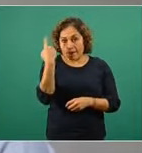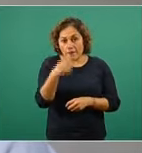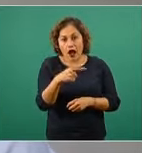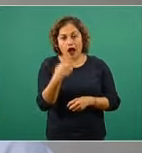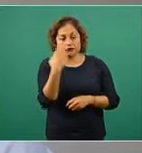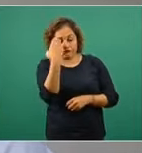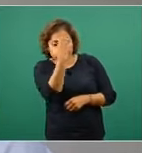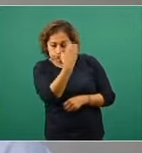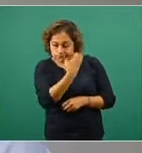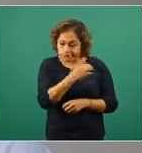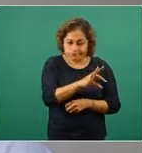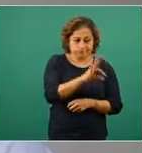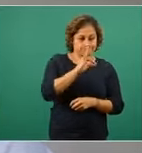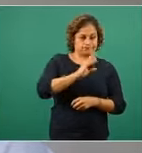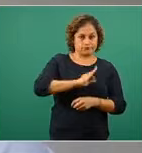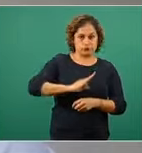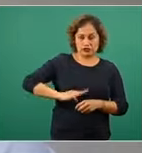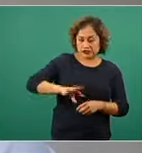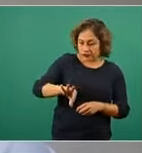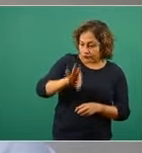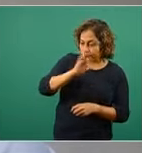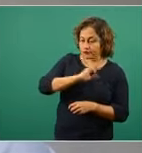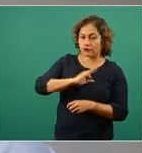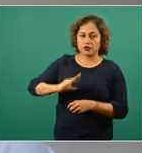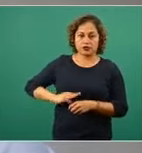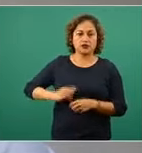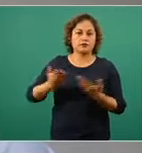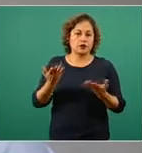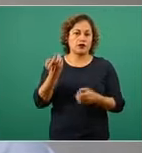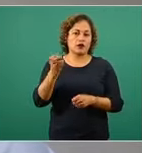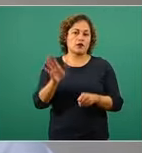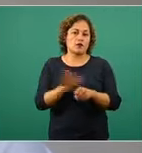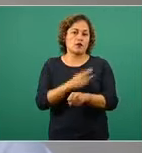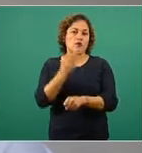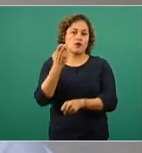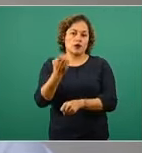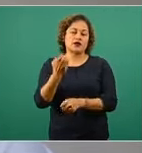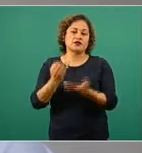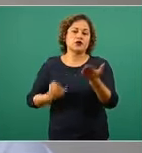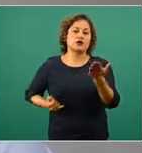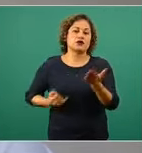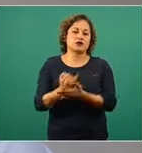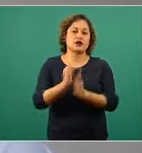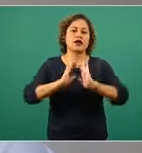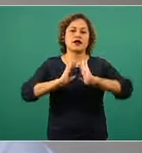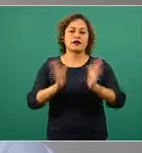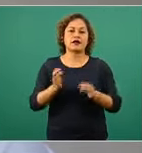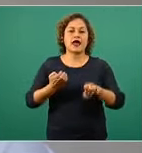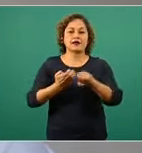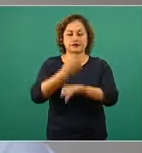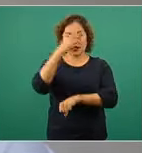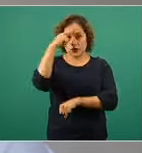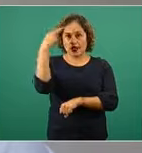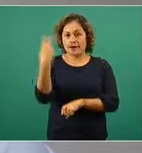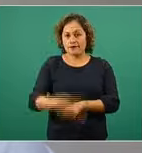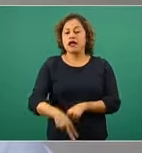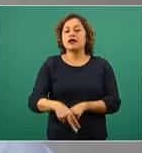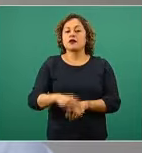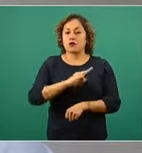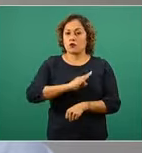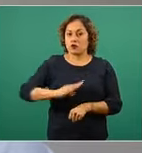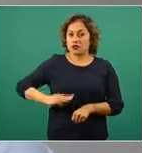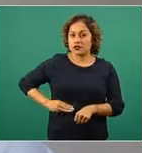precisamente fue sobre ese marco que se decidió que fuera el municipio de Ecatepec, del Estado de México, el que pueda